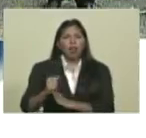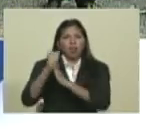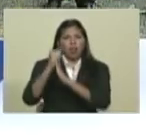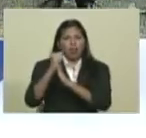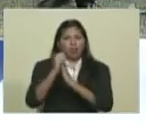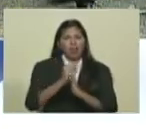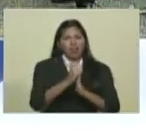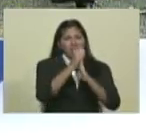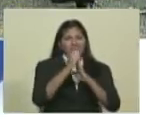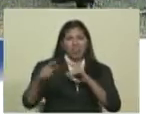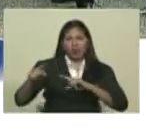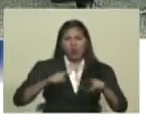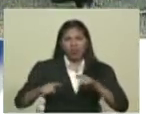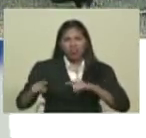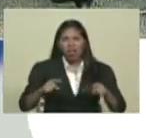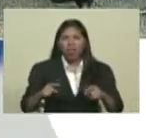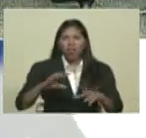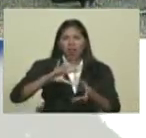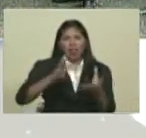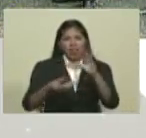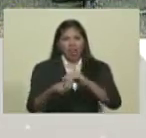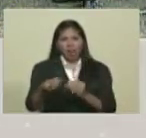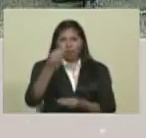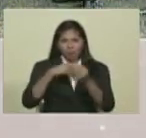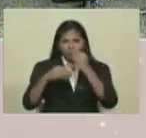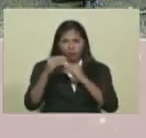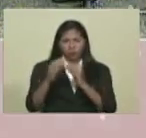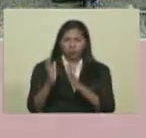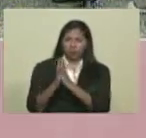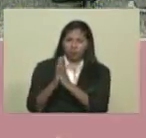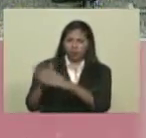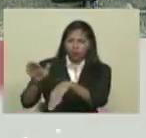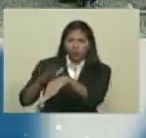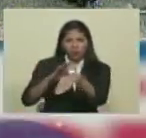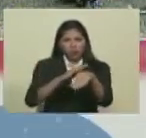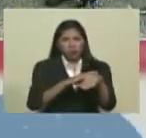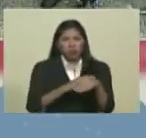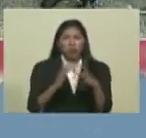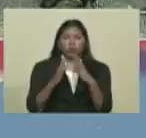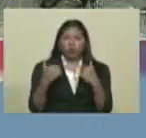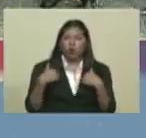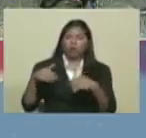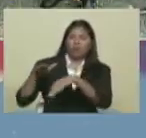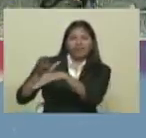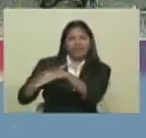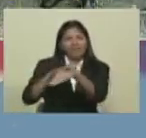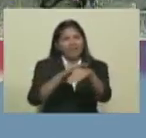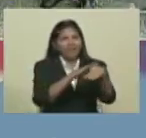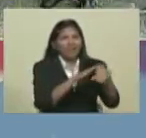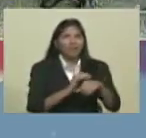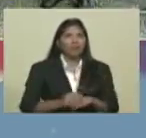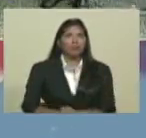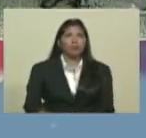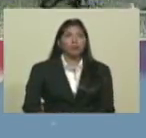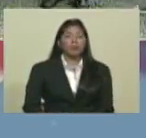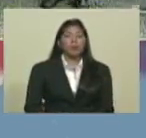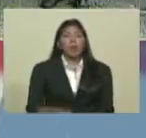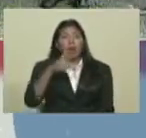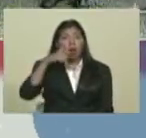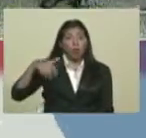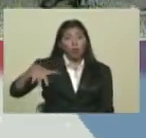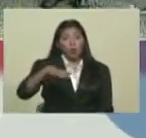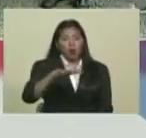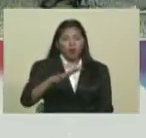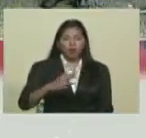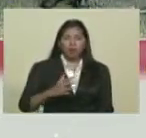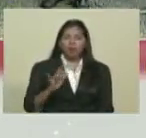los coordinadores, a los participantes, a los jefes de comunidades, a todos los llamo, a todos, y al pueblo en general, a los que amamos